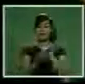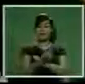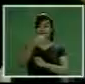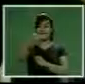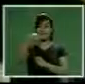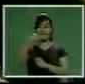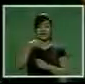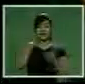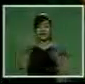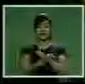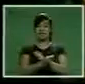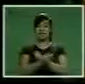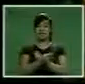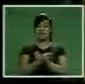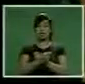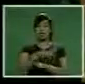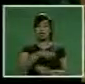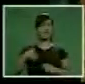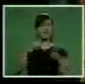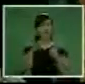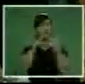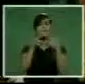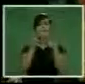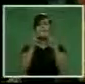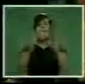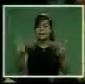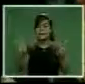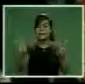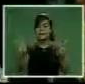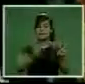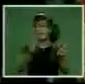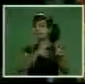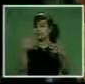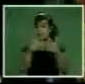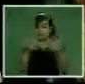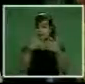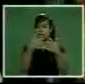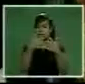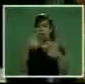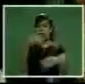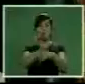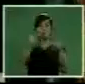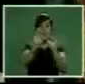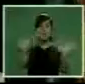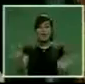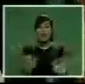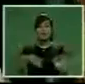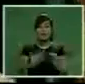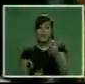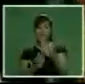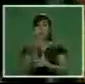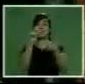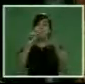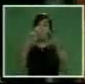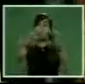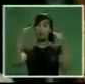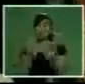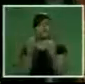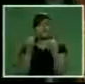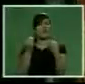queremos absolutamente en paz. Así porque es. La única forma de construir el mundo nuevo es en cooperación, es en